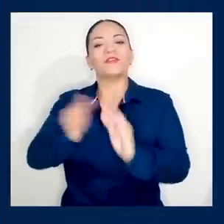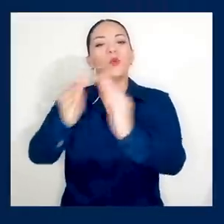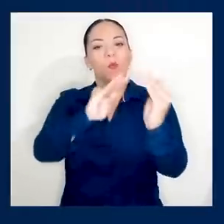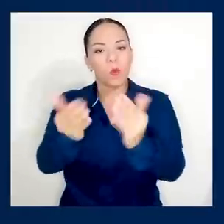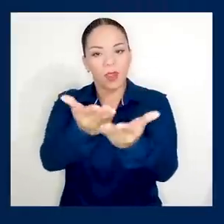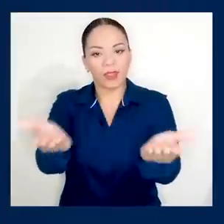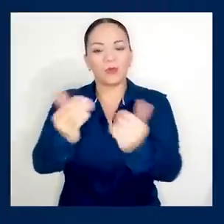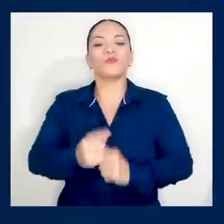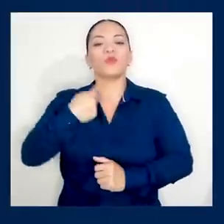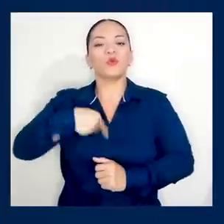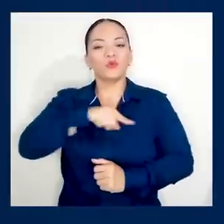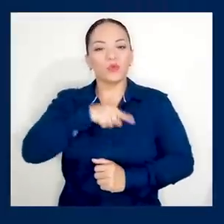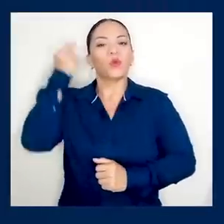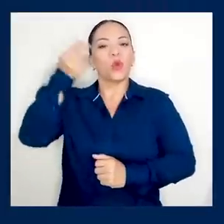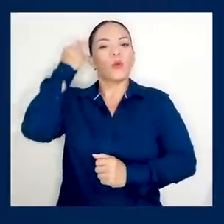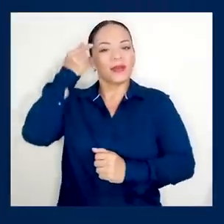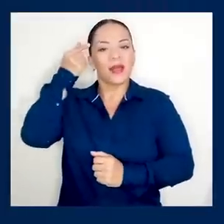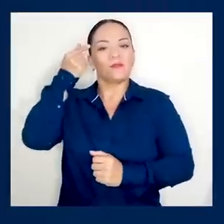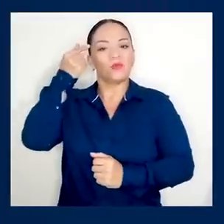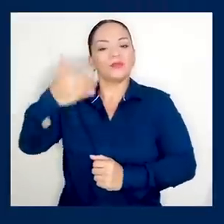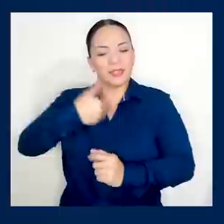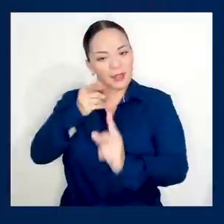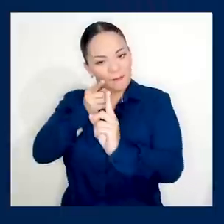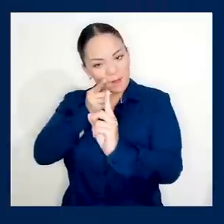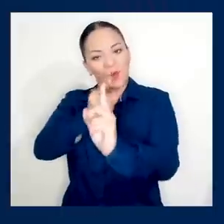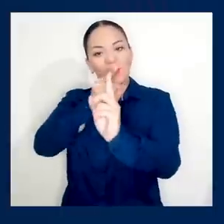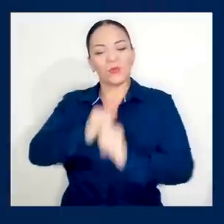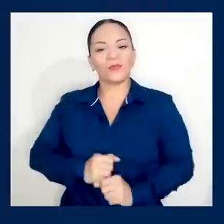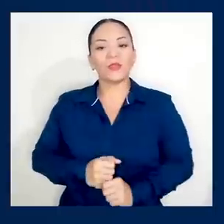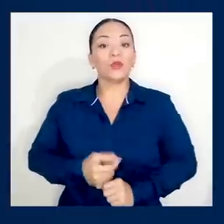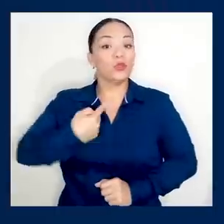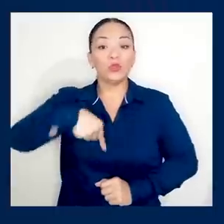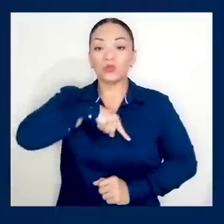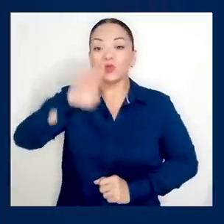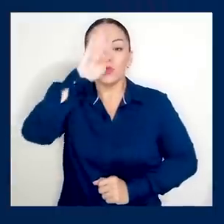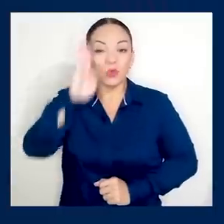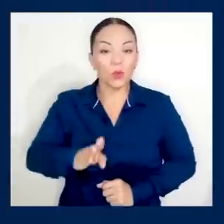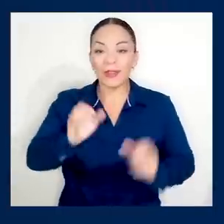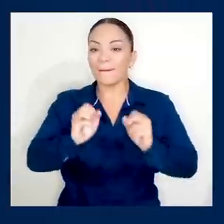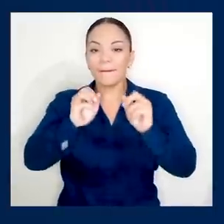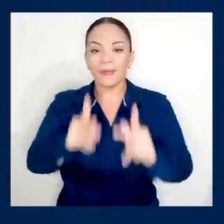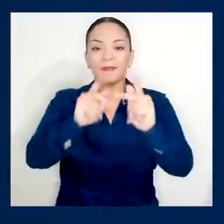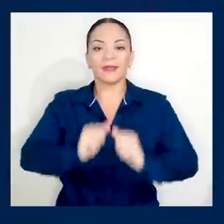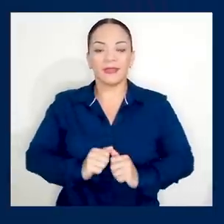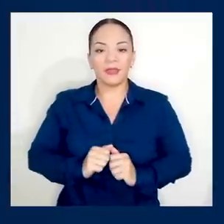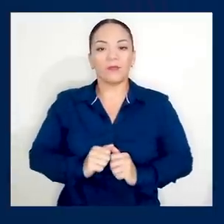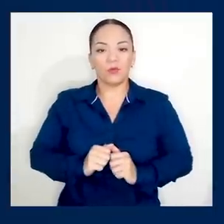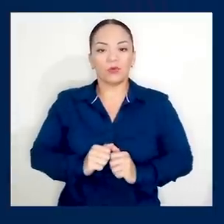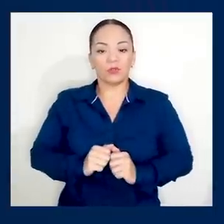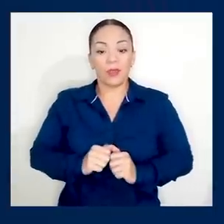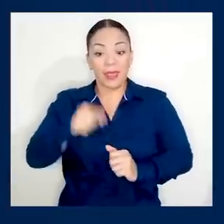pueblo. Gobernamos con propósito. Nunca permitiríamos que se eche